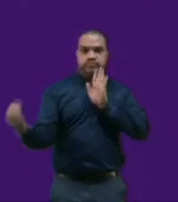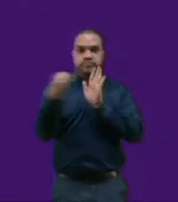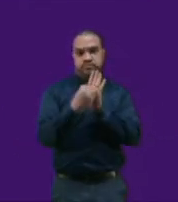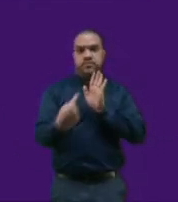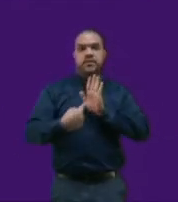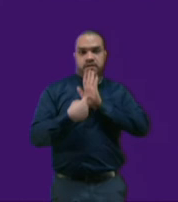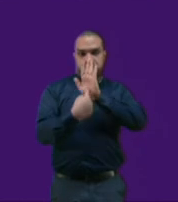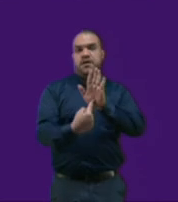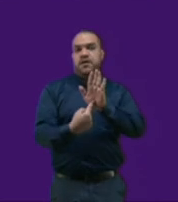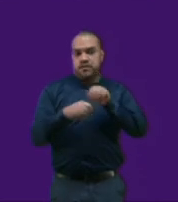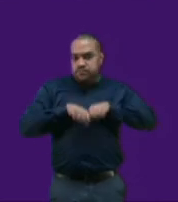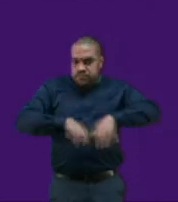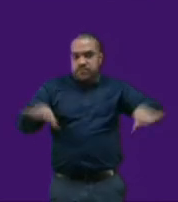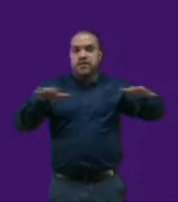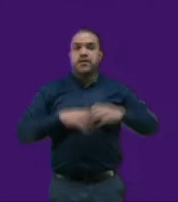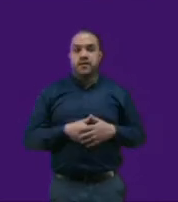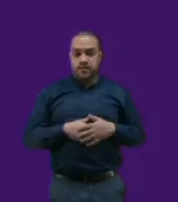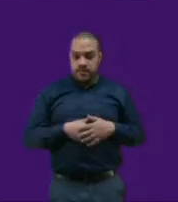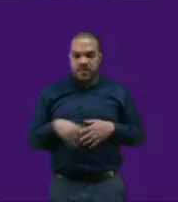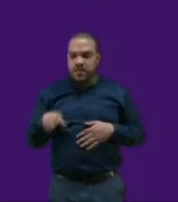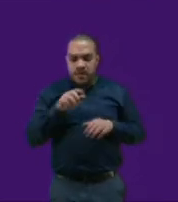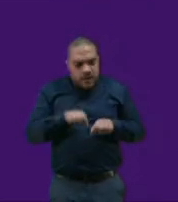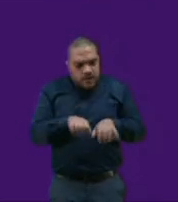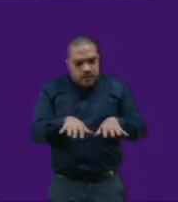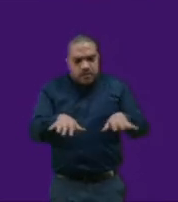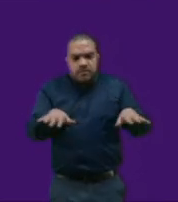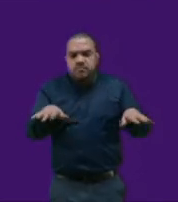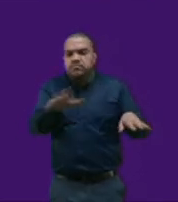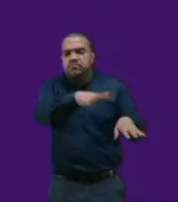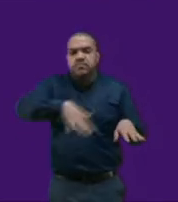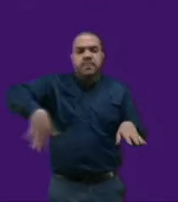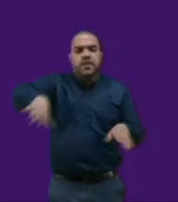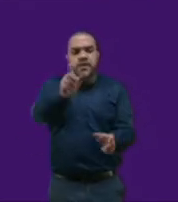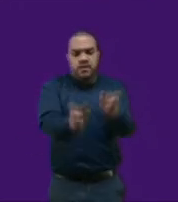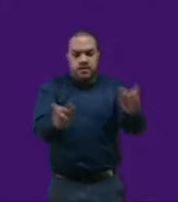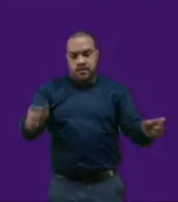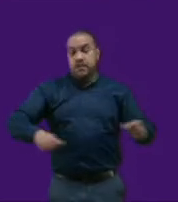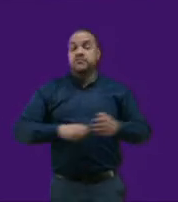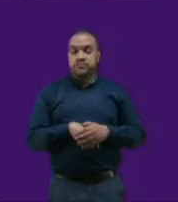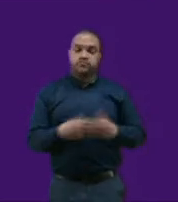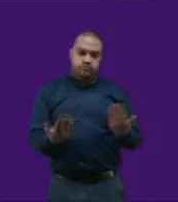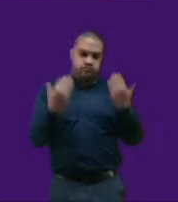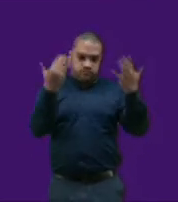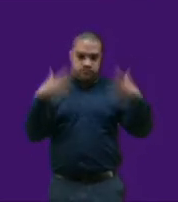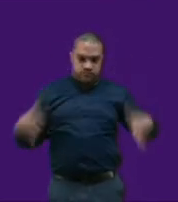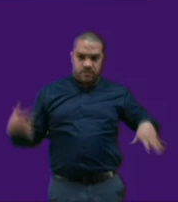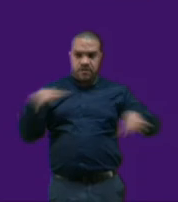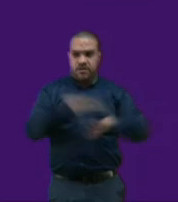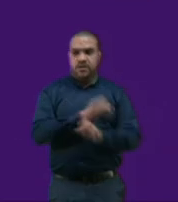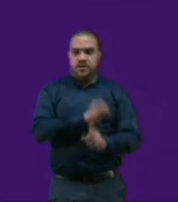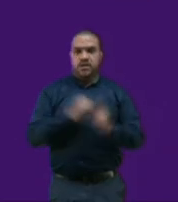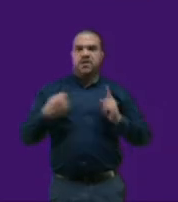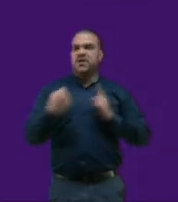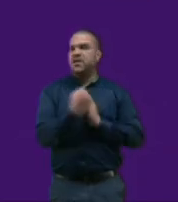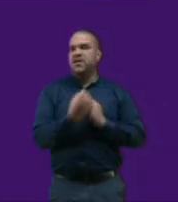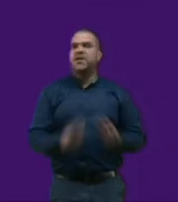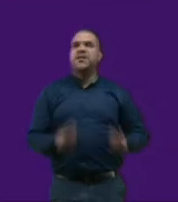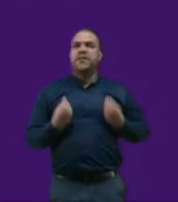compartimos como una tribu, podemos generar esa red social para generarle contenido a la medida a